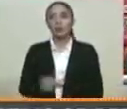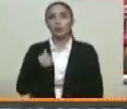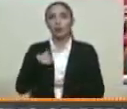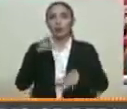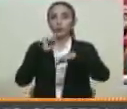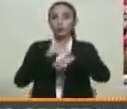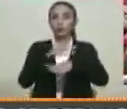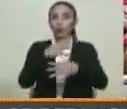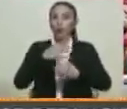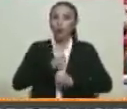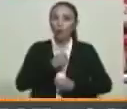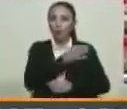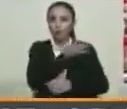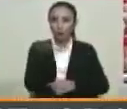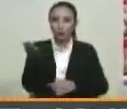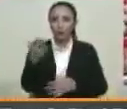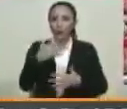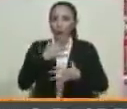de ustedes